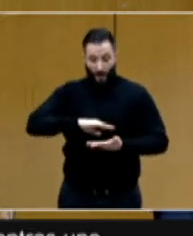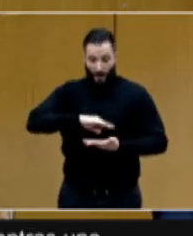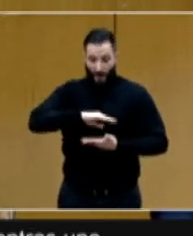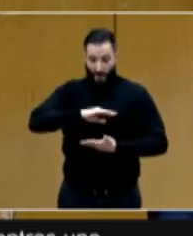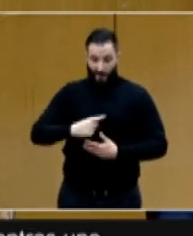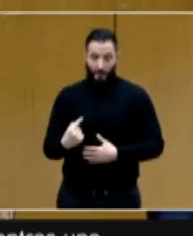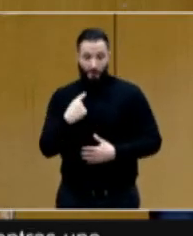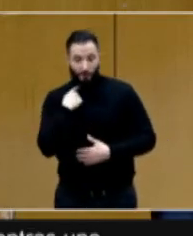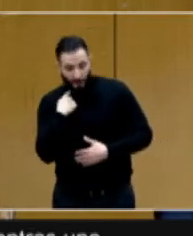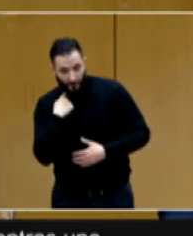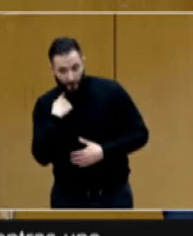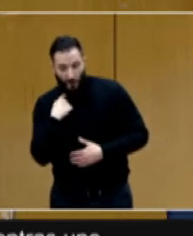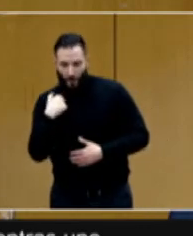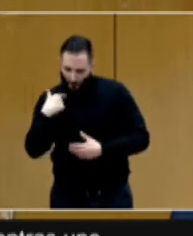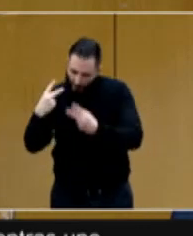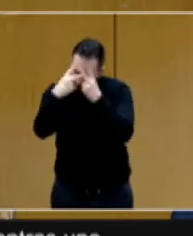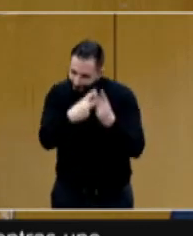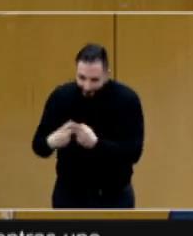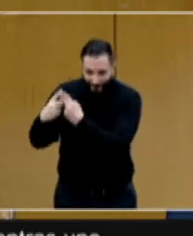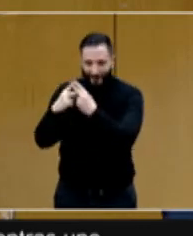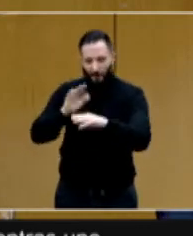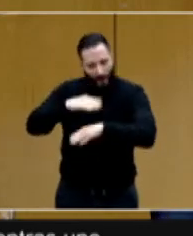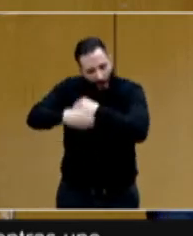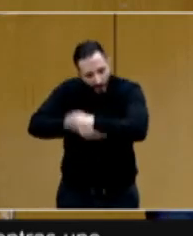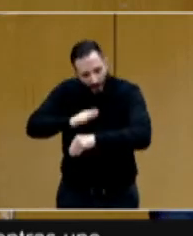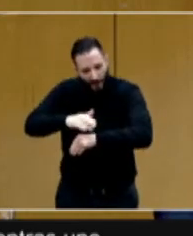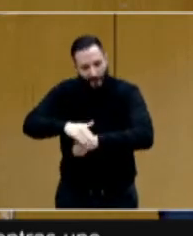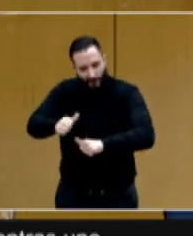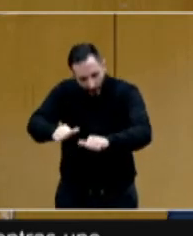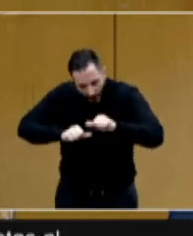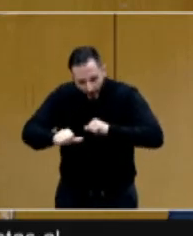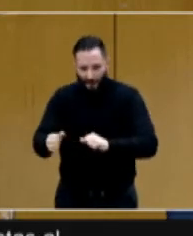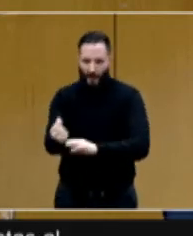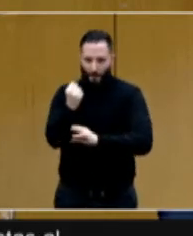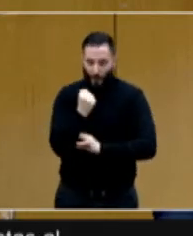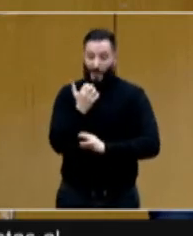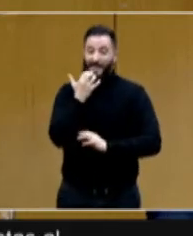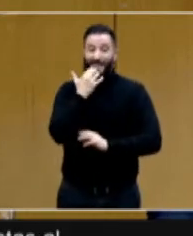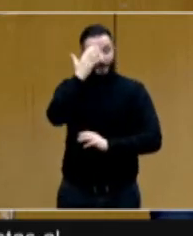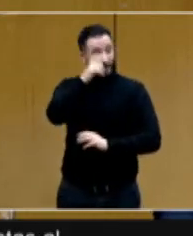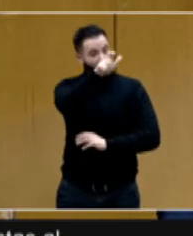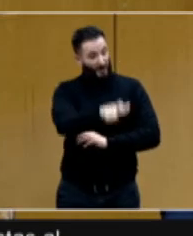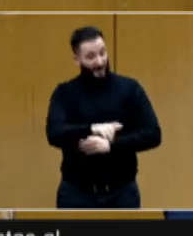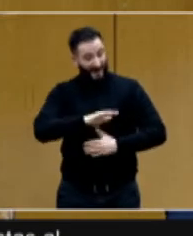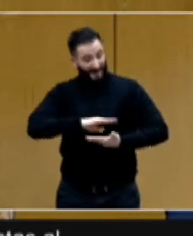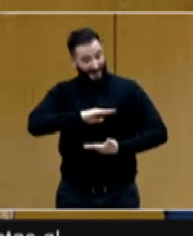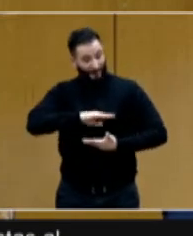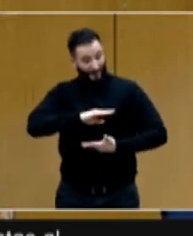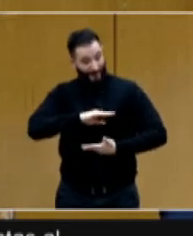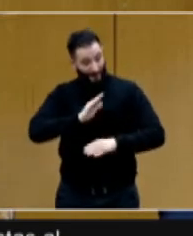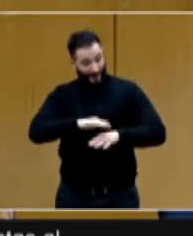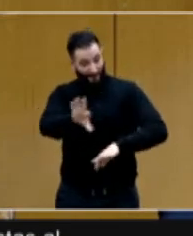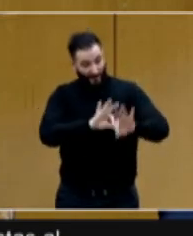me la hagan que me la hagan eh que me la hagan ahora bien si no tiene capacidad para resolver si alguien tendrá que tomar